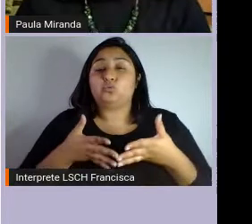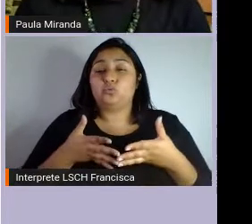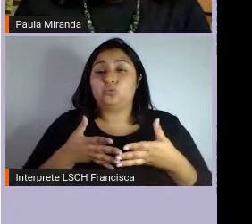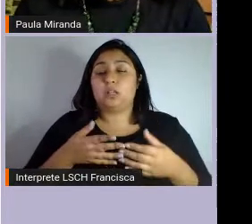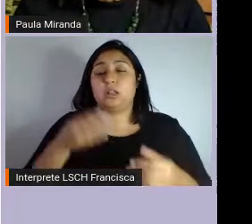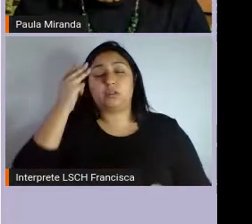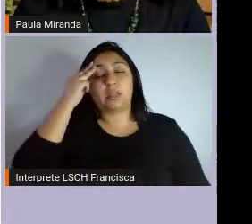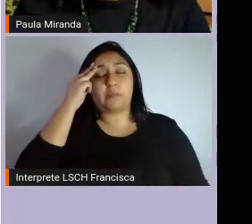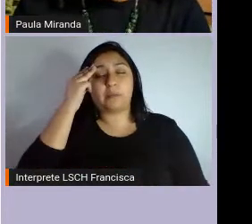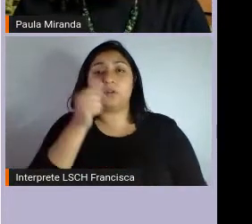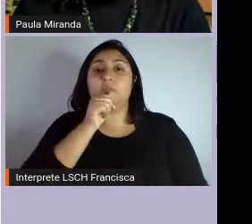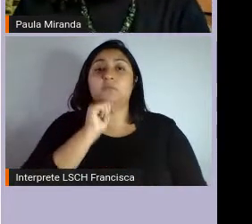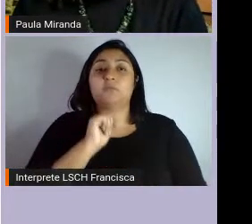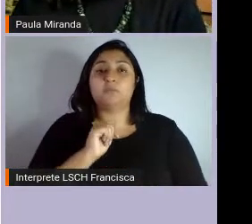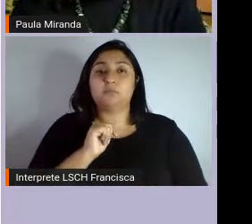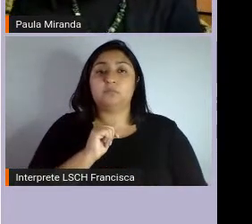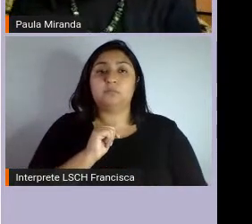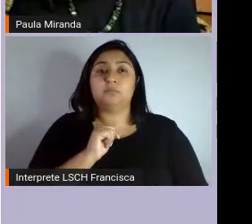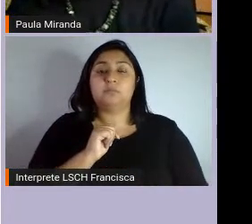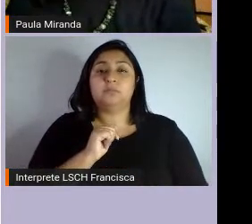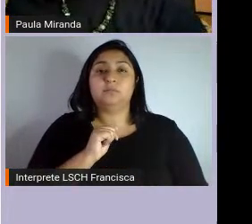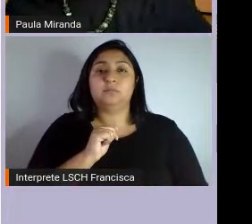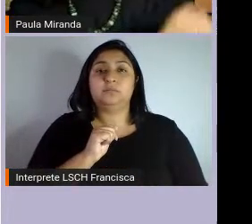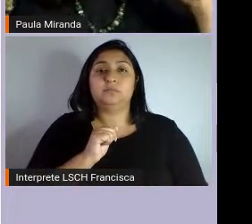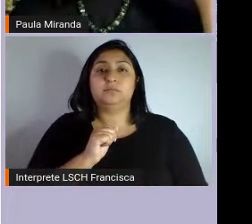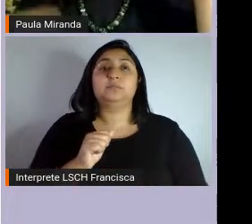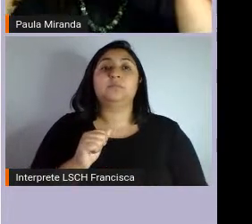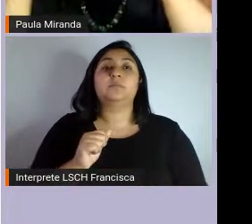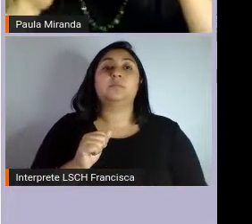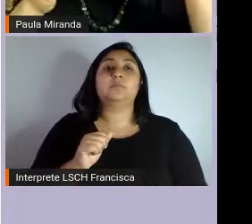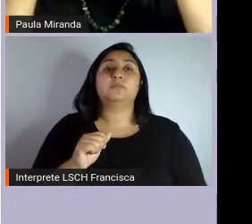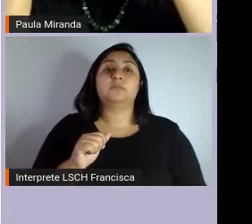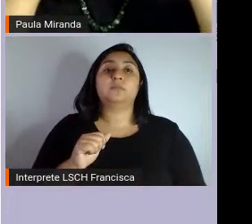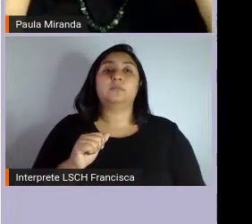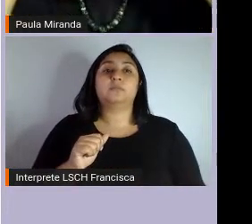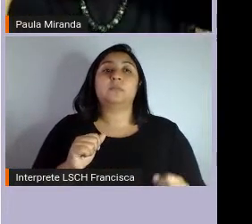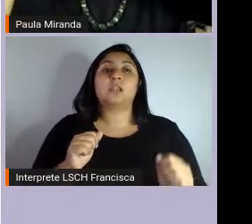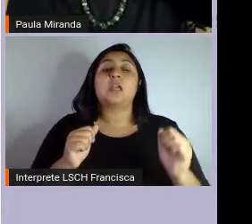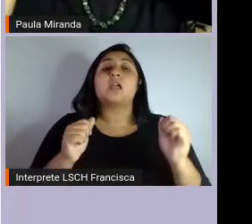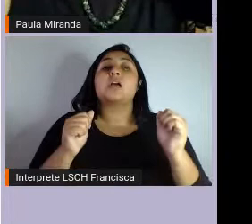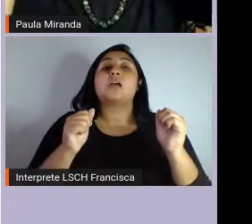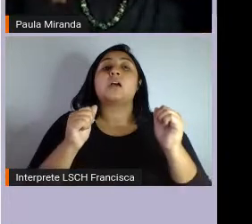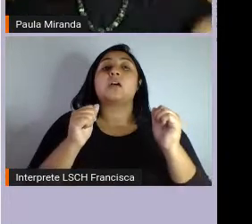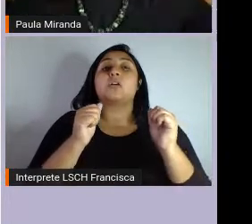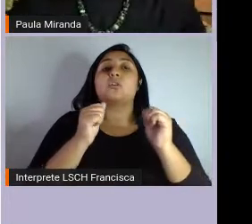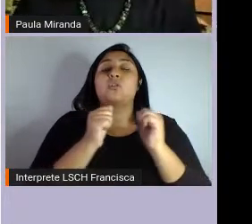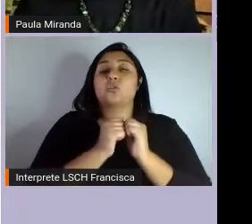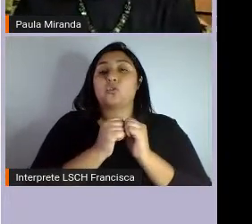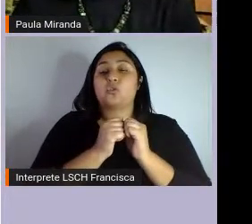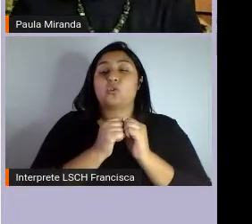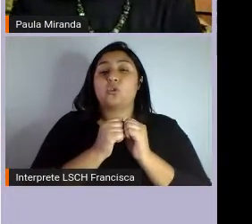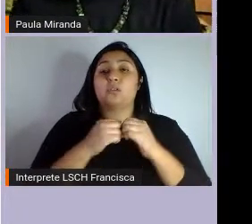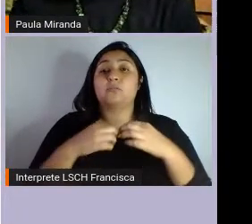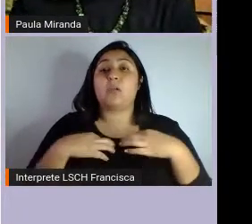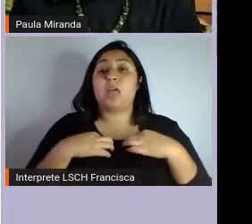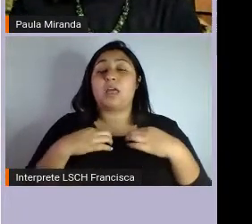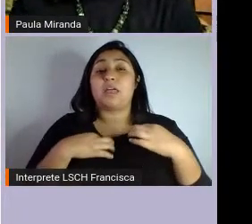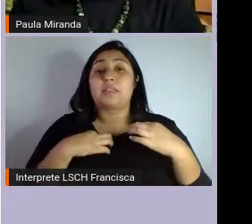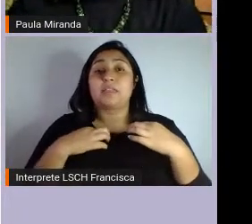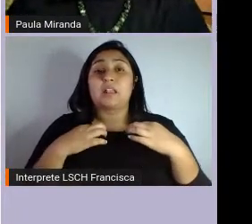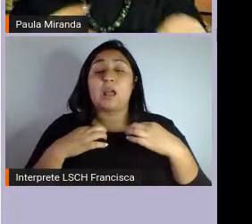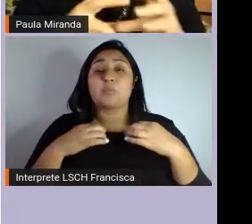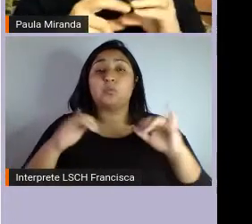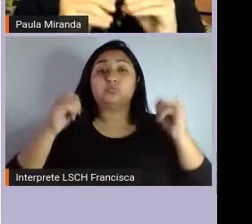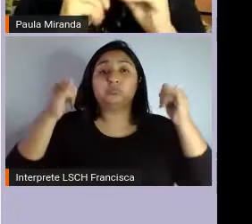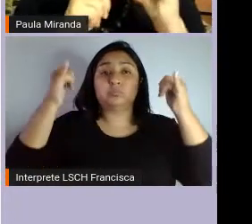En casa hallaba consuelo, con mis trapitos jugaba, está recordando su infancia debajo de donde cosía la mamá. Uno